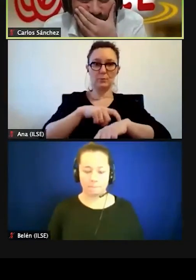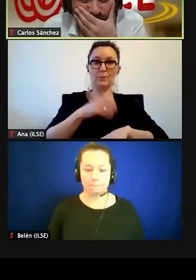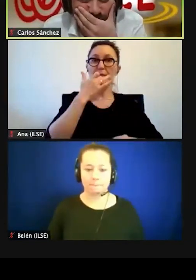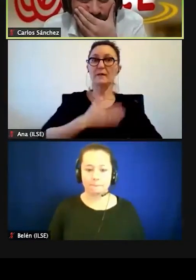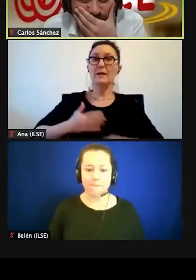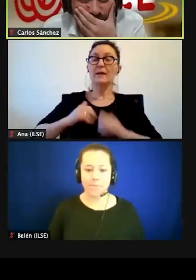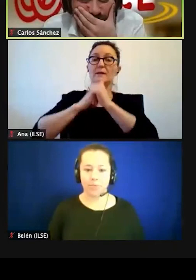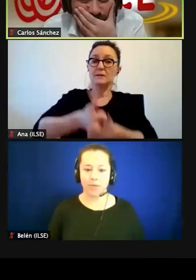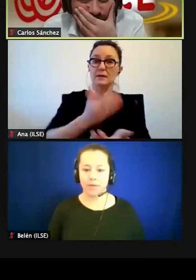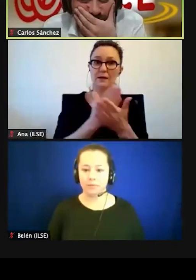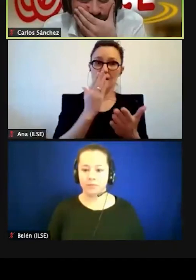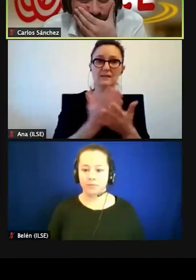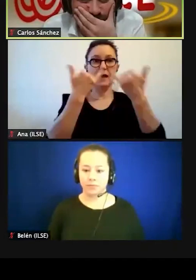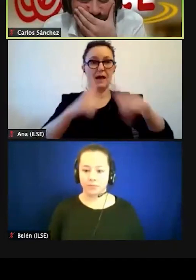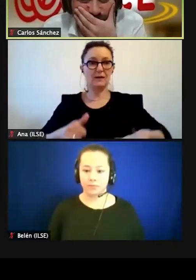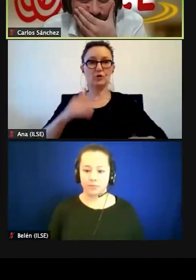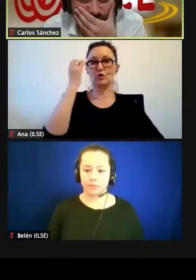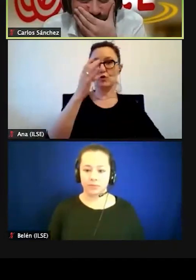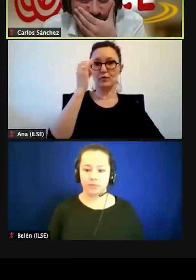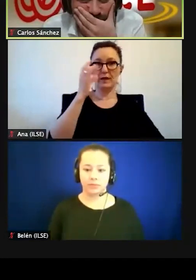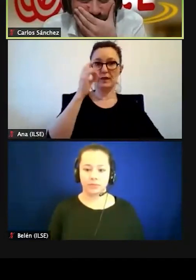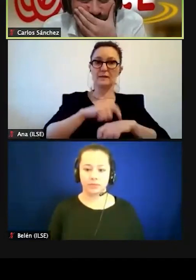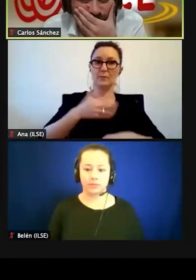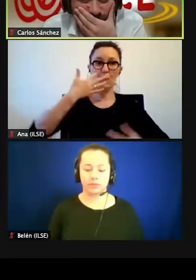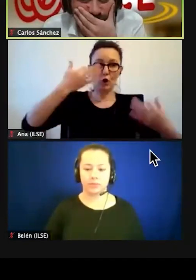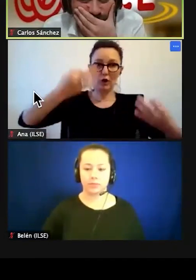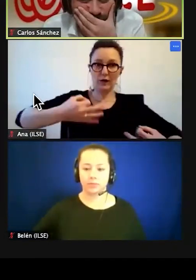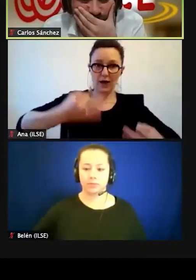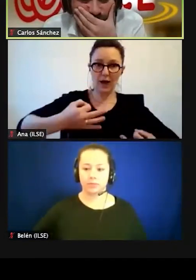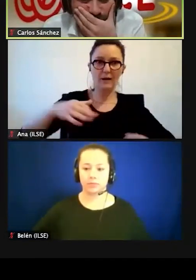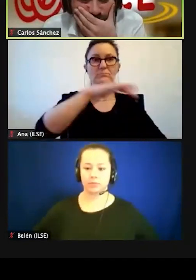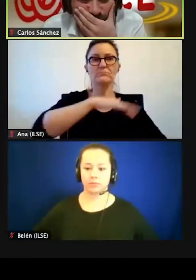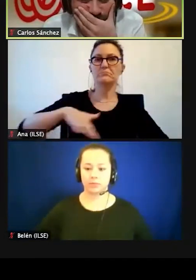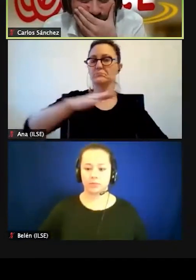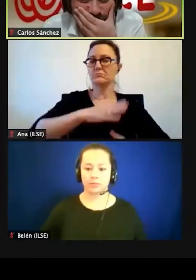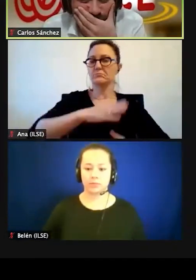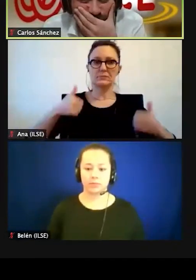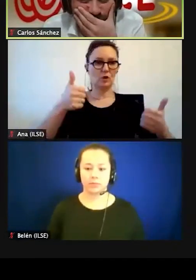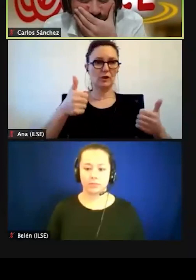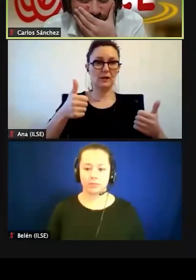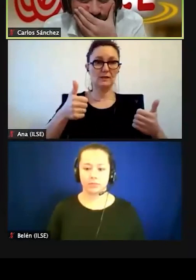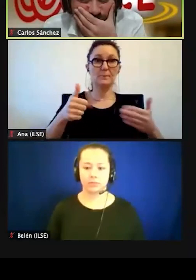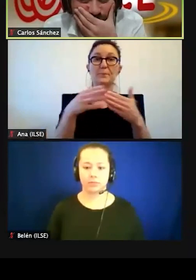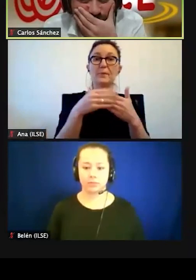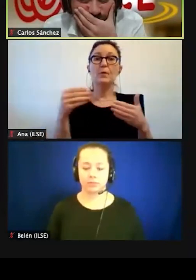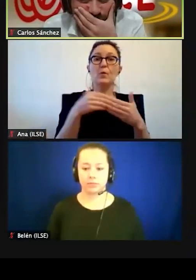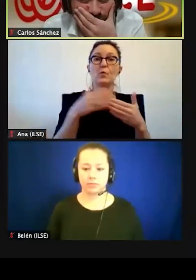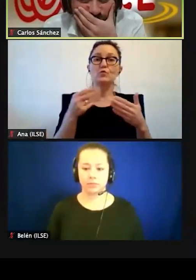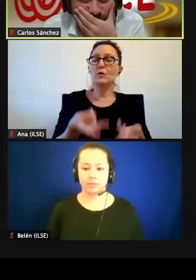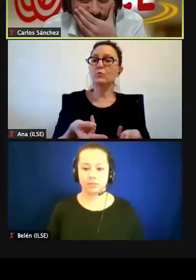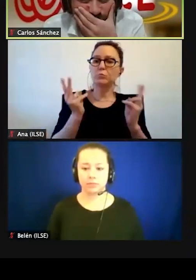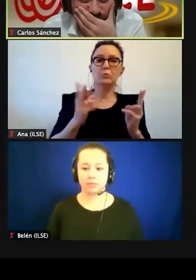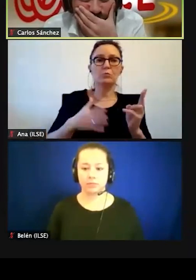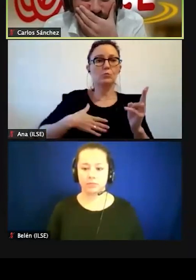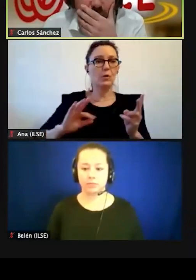clases, actos o conferencias en tiempo real desde donde quieras. El usuario tiene libertad para cambiar entre